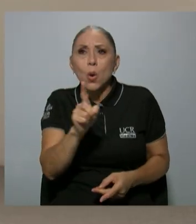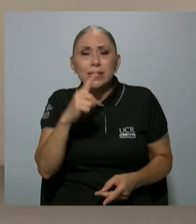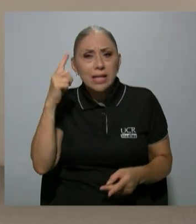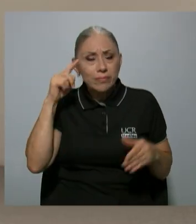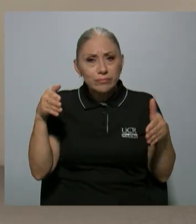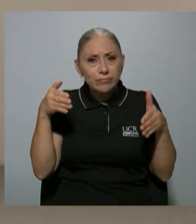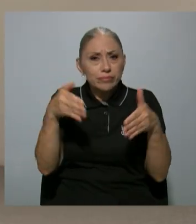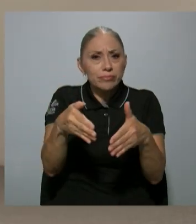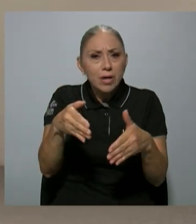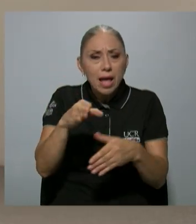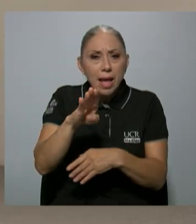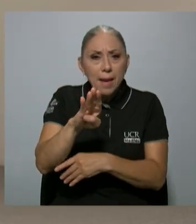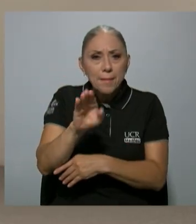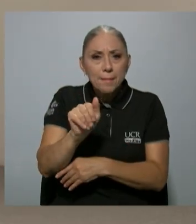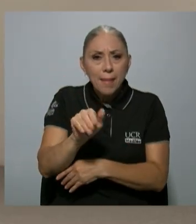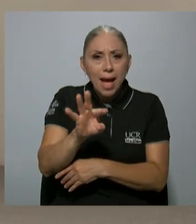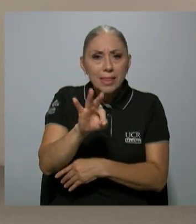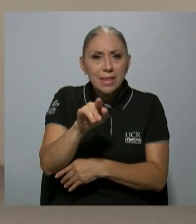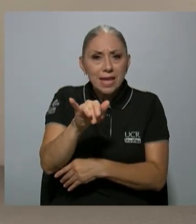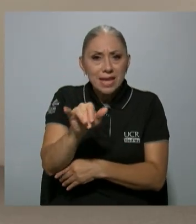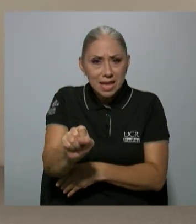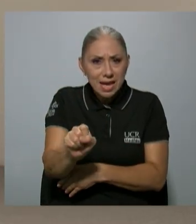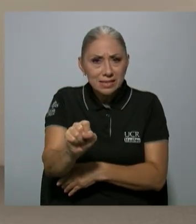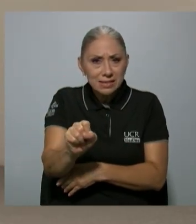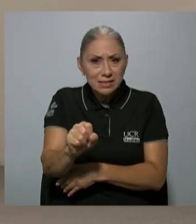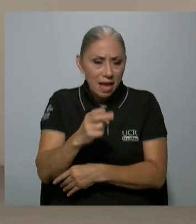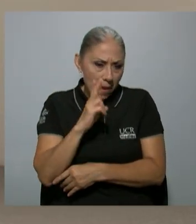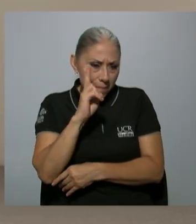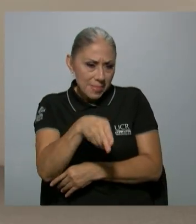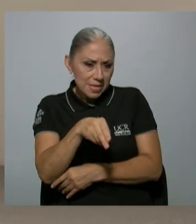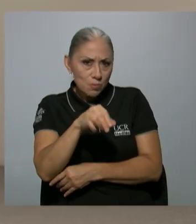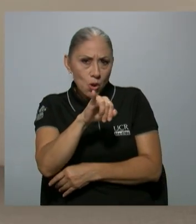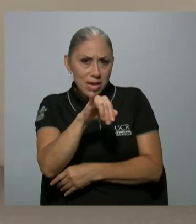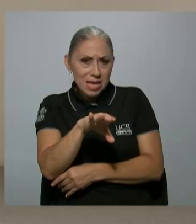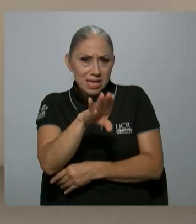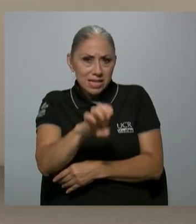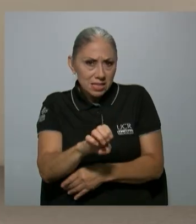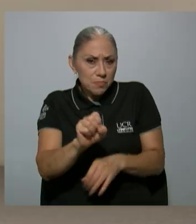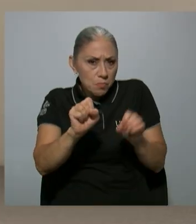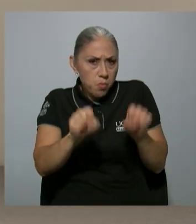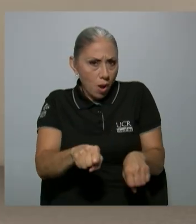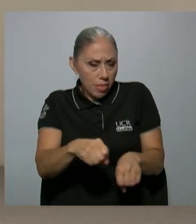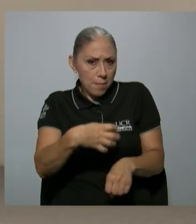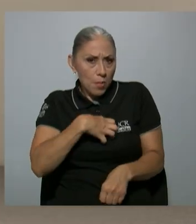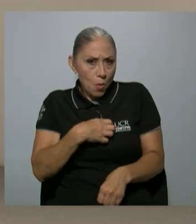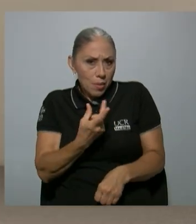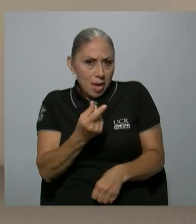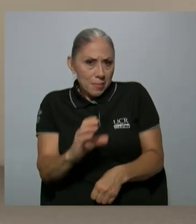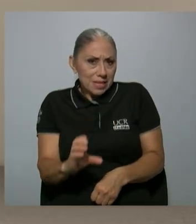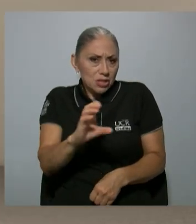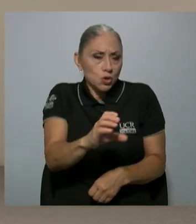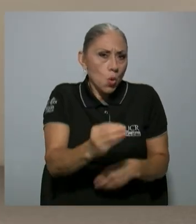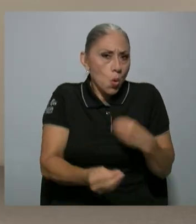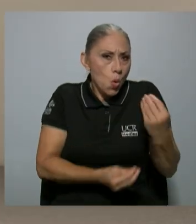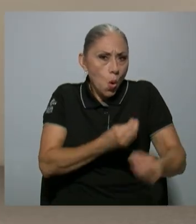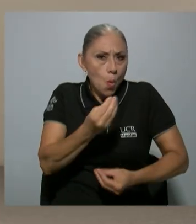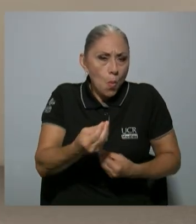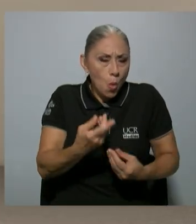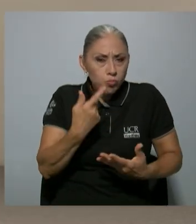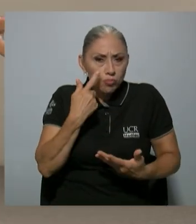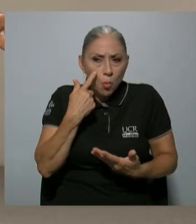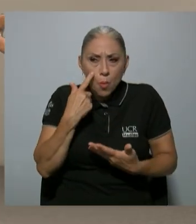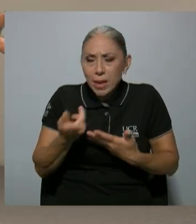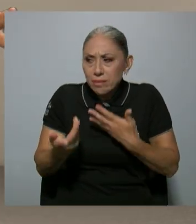y se va él mismo por ese camino con su propia inversión? ¿Cómo ven esta discusión sobre